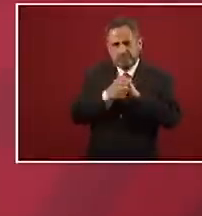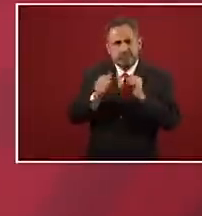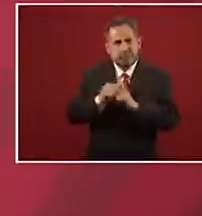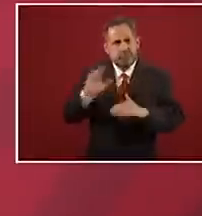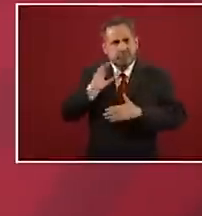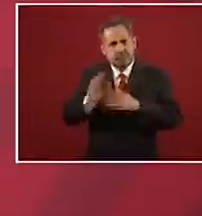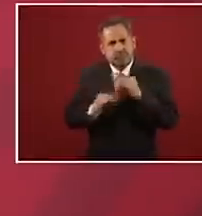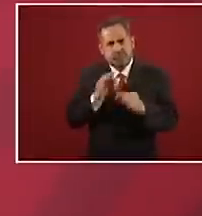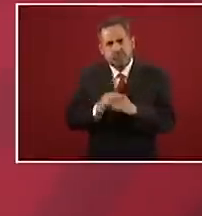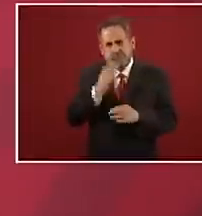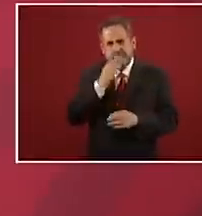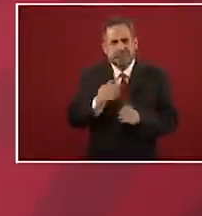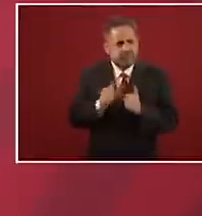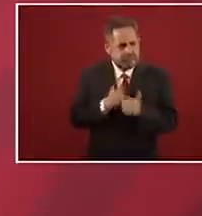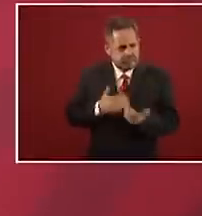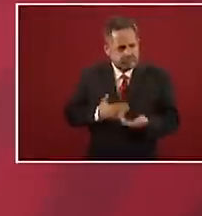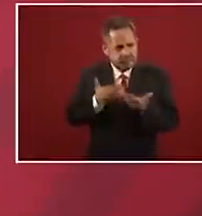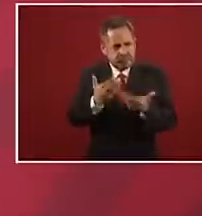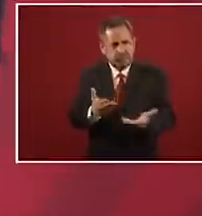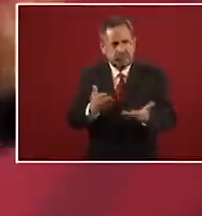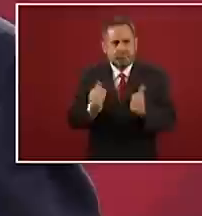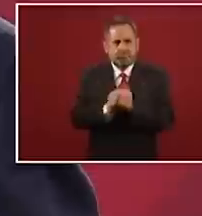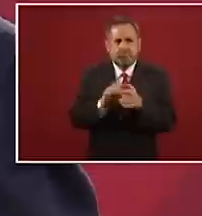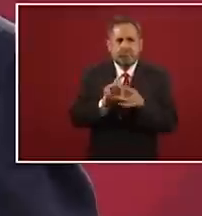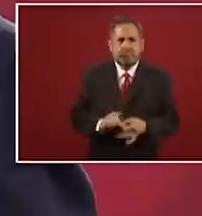compromiso de parte nuestra,